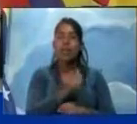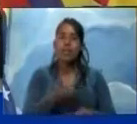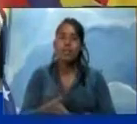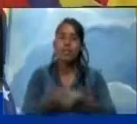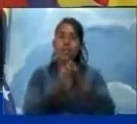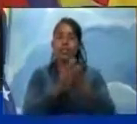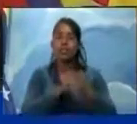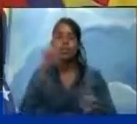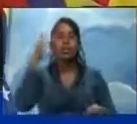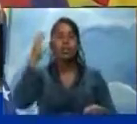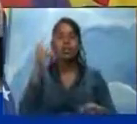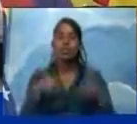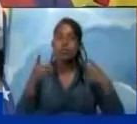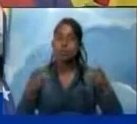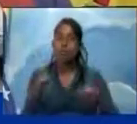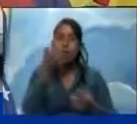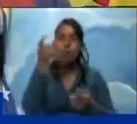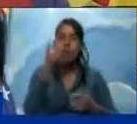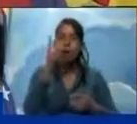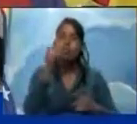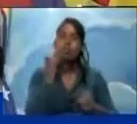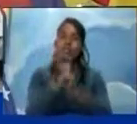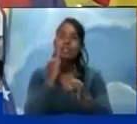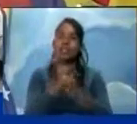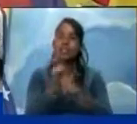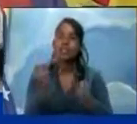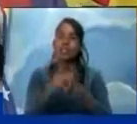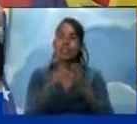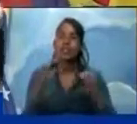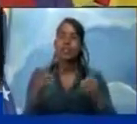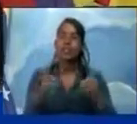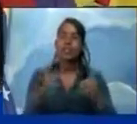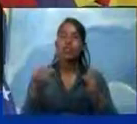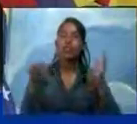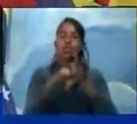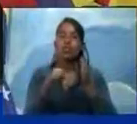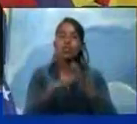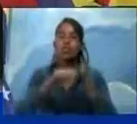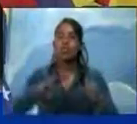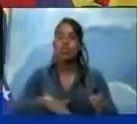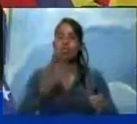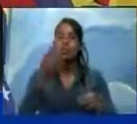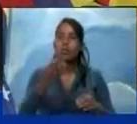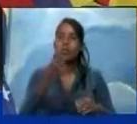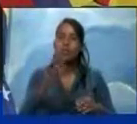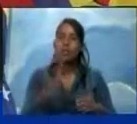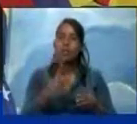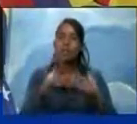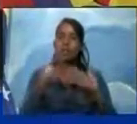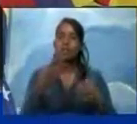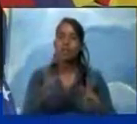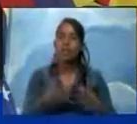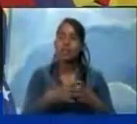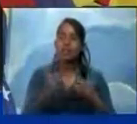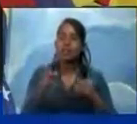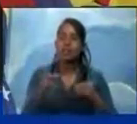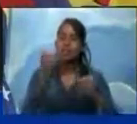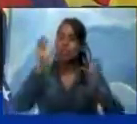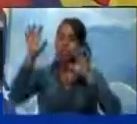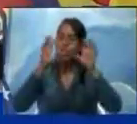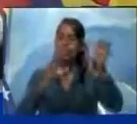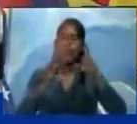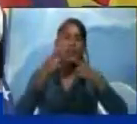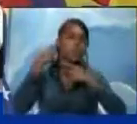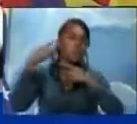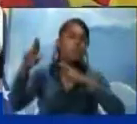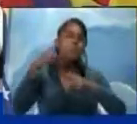de radio debe buscar un internet competente donde pueda reproducir,